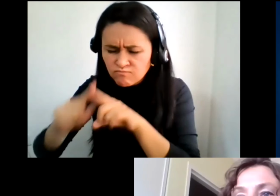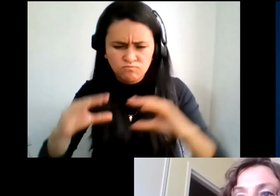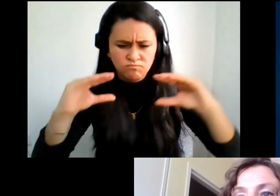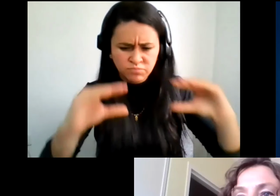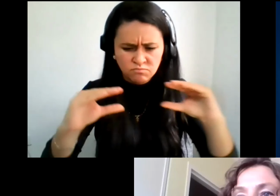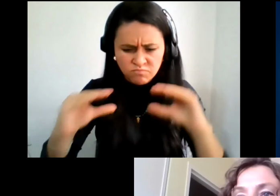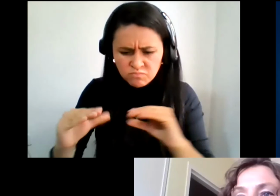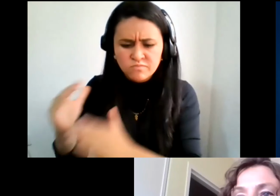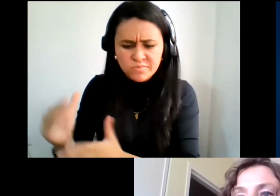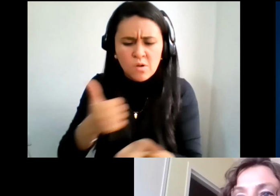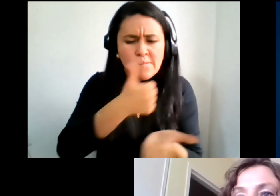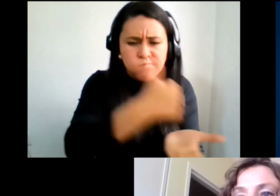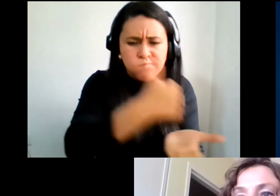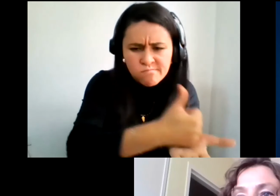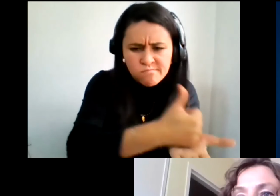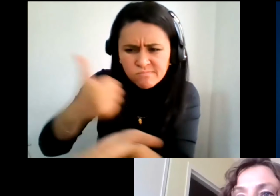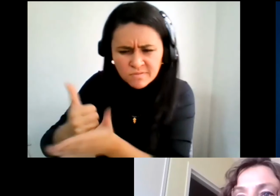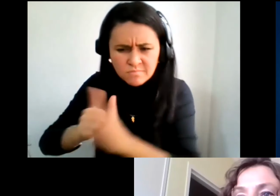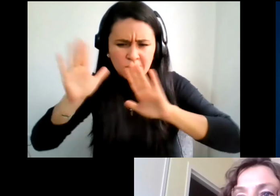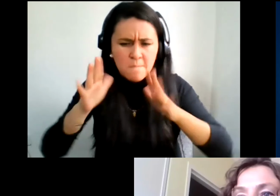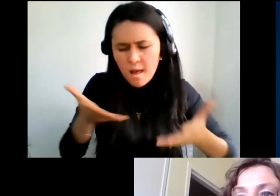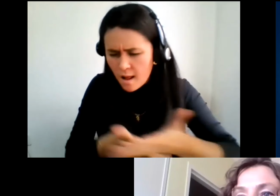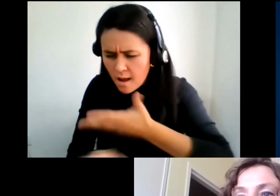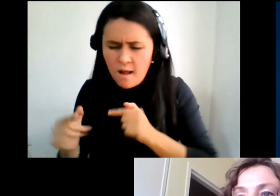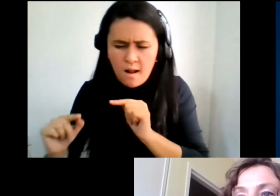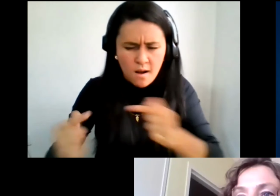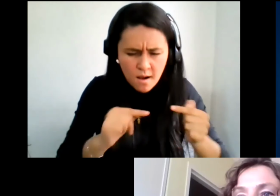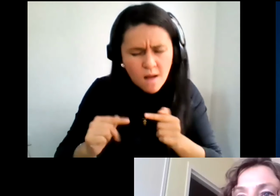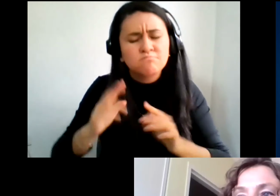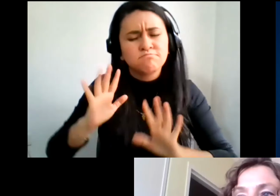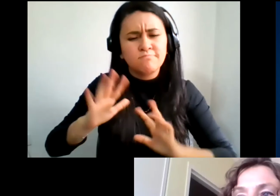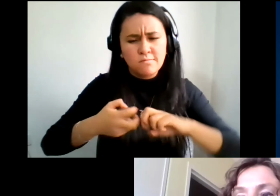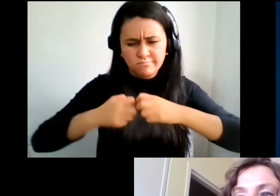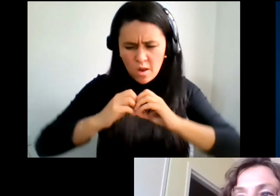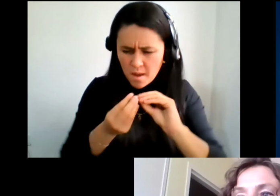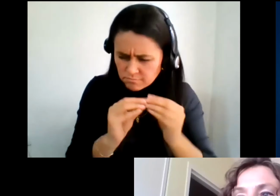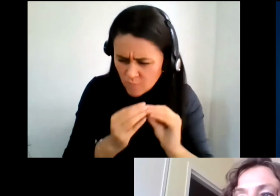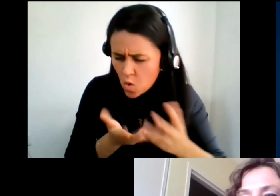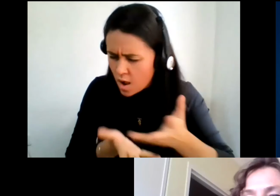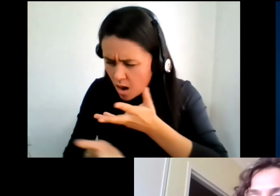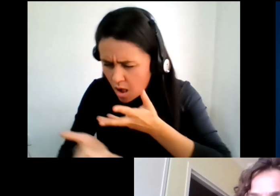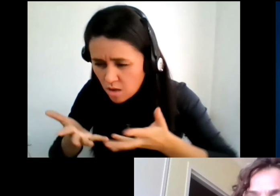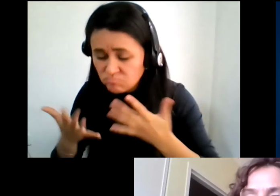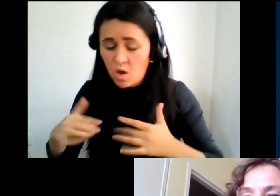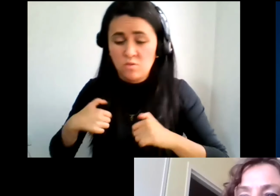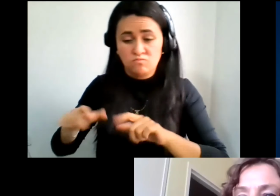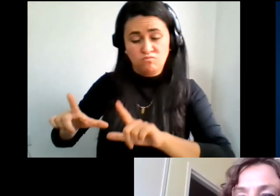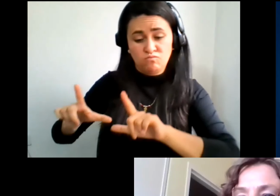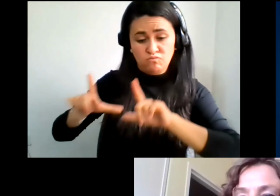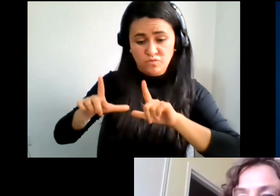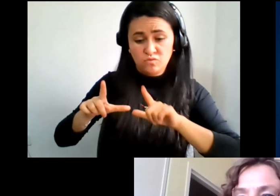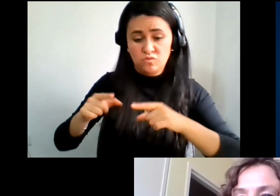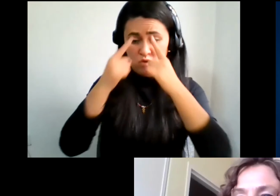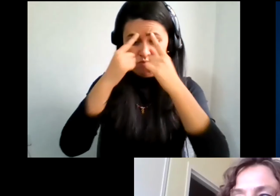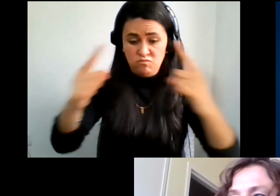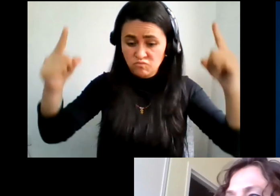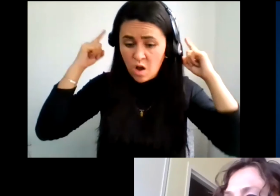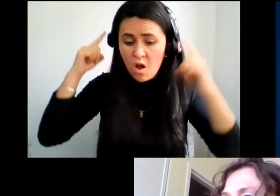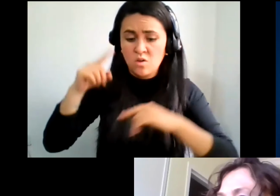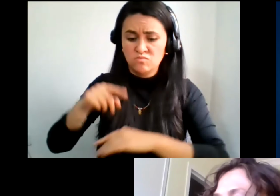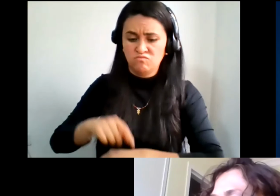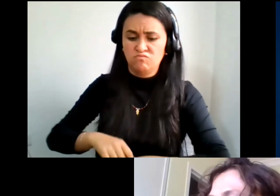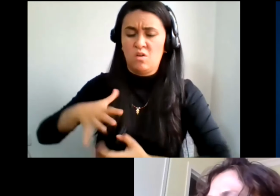interagencia para abordar muchos de estos problemas. Tiene un posgrado de la Universidad de Stanford, así que te cedo la palabra a ti,